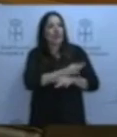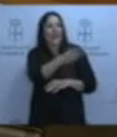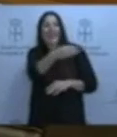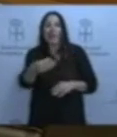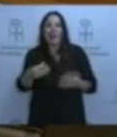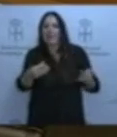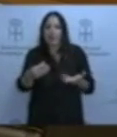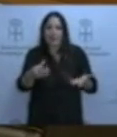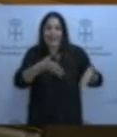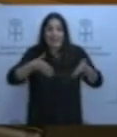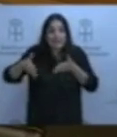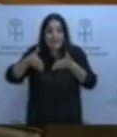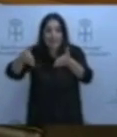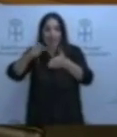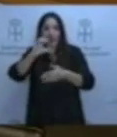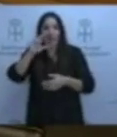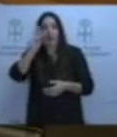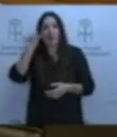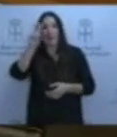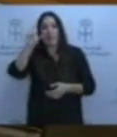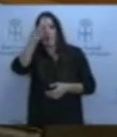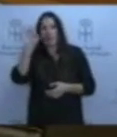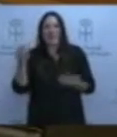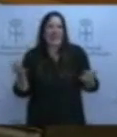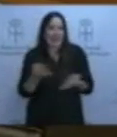¿Qué pasa con la senda de Cadabeu? ¿Y a quién